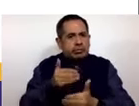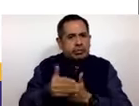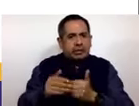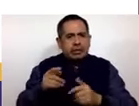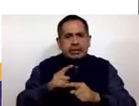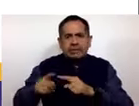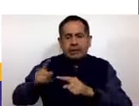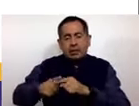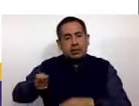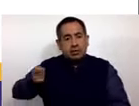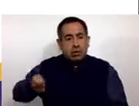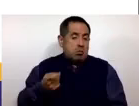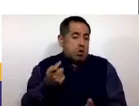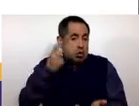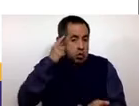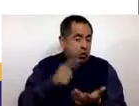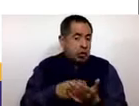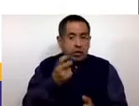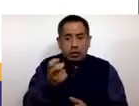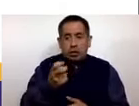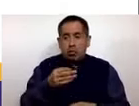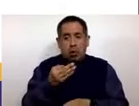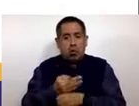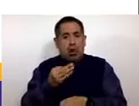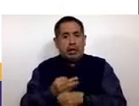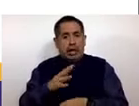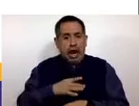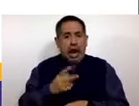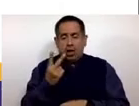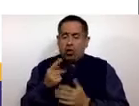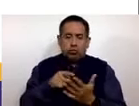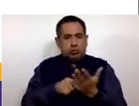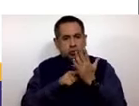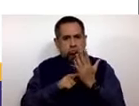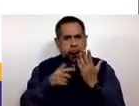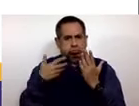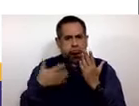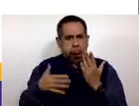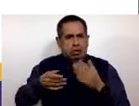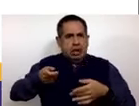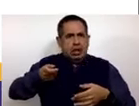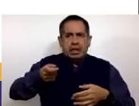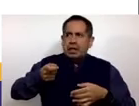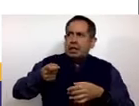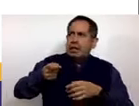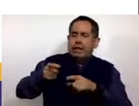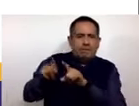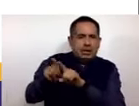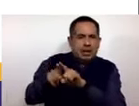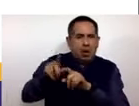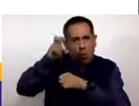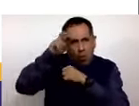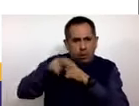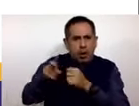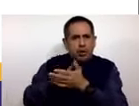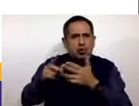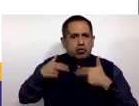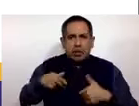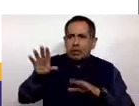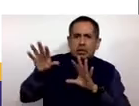sentencias? Pues yo creo que, por ejemplo, aquí tenemos un par de ejemplos respecto al Tribunal Europeo, ¿no?, de Derechos Humanos.